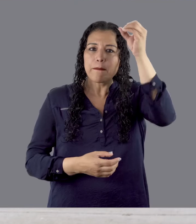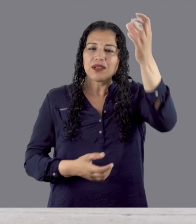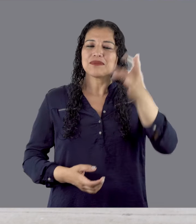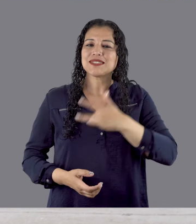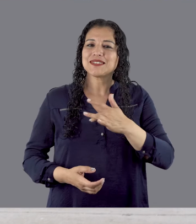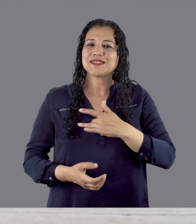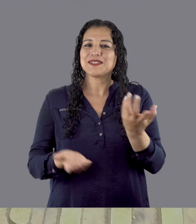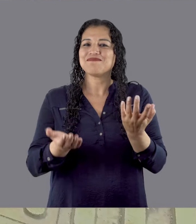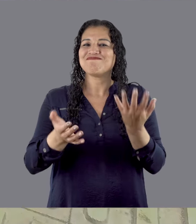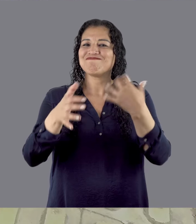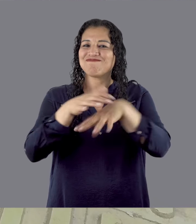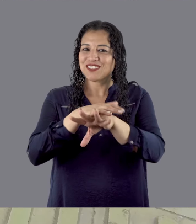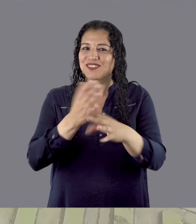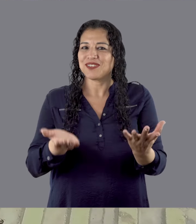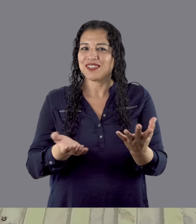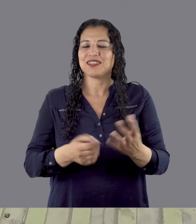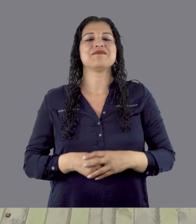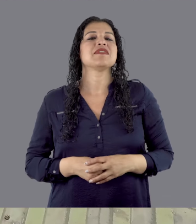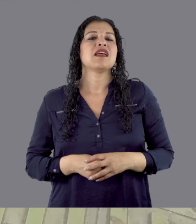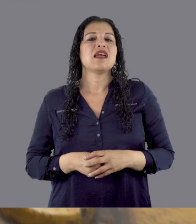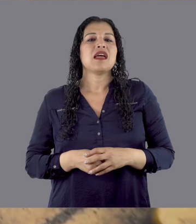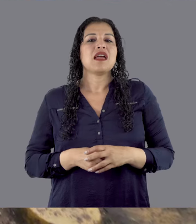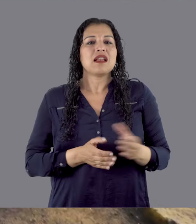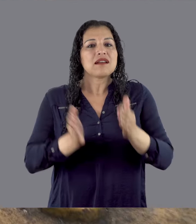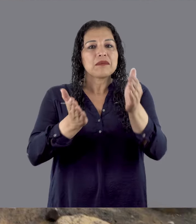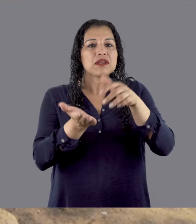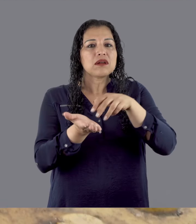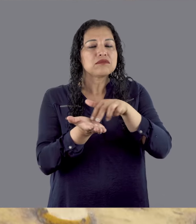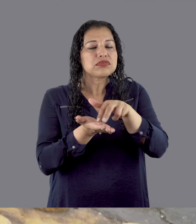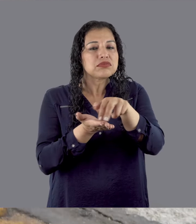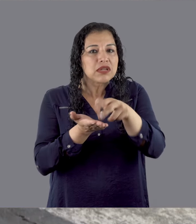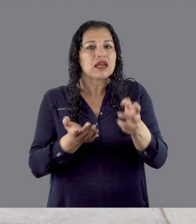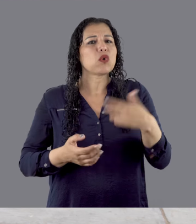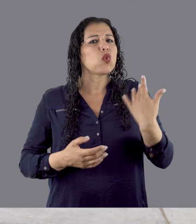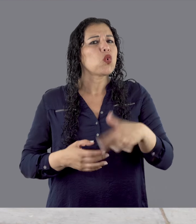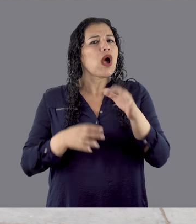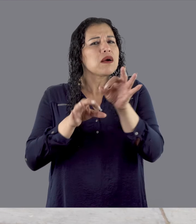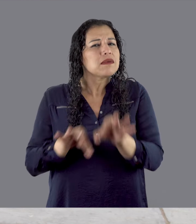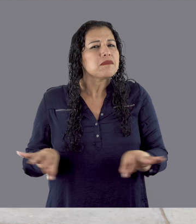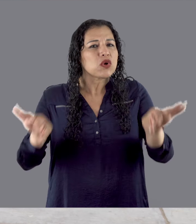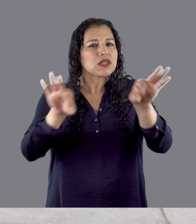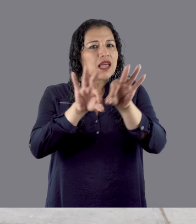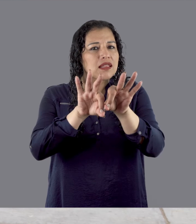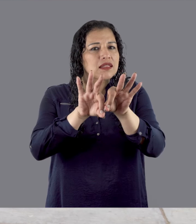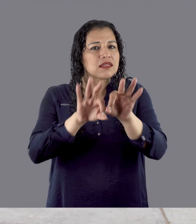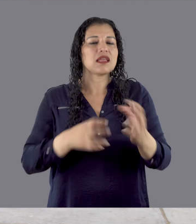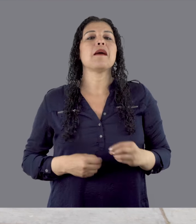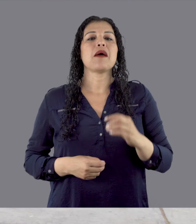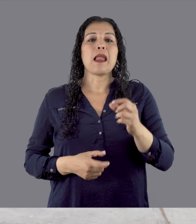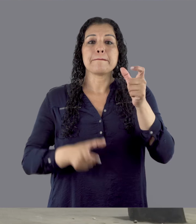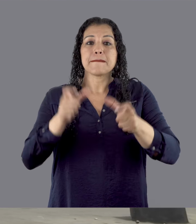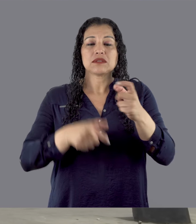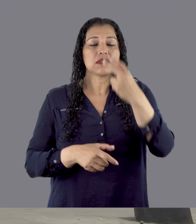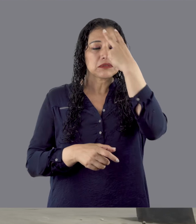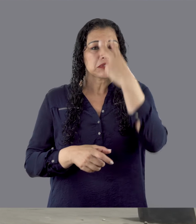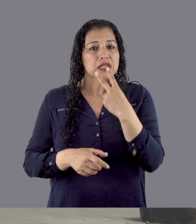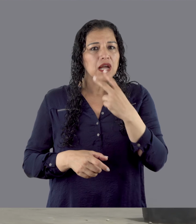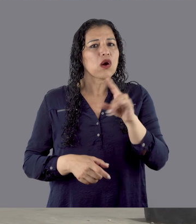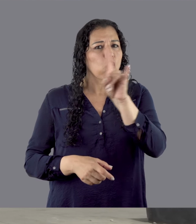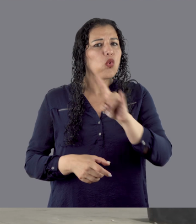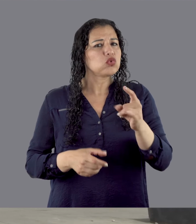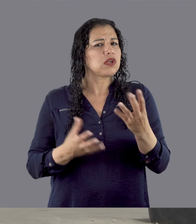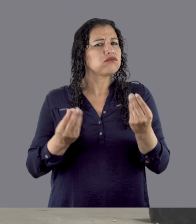sentí incluida, ¿no? La verdad, táctil, fototáctil es vital y es súper importancia porque las personas